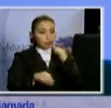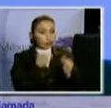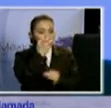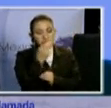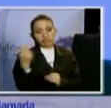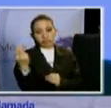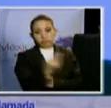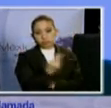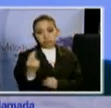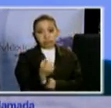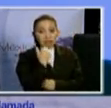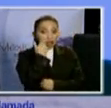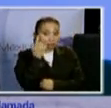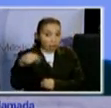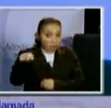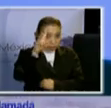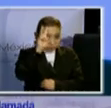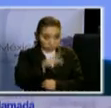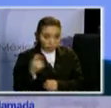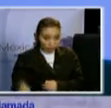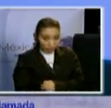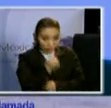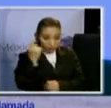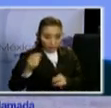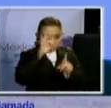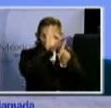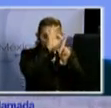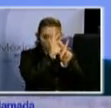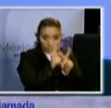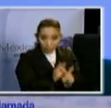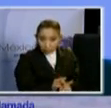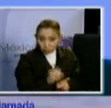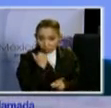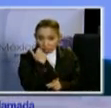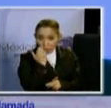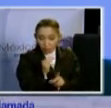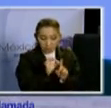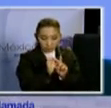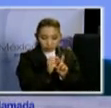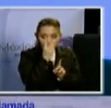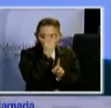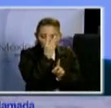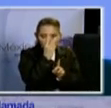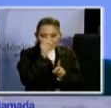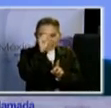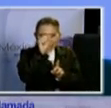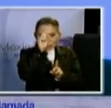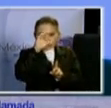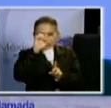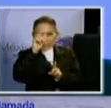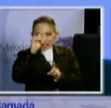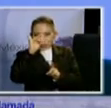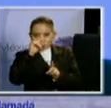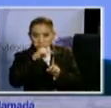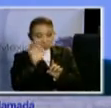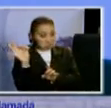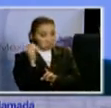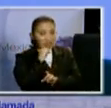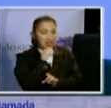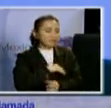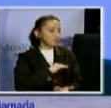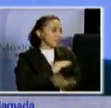es necesario si es que queremos preservar una temperatura que no aumente más de 2 grados Celsius, porque si no hacemos